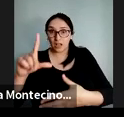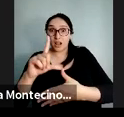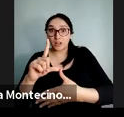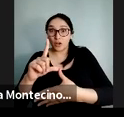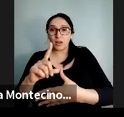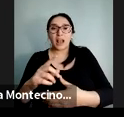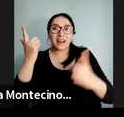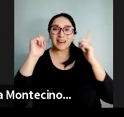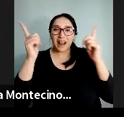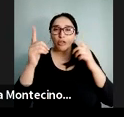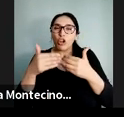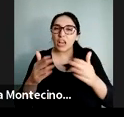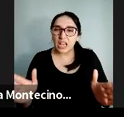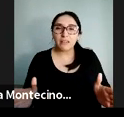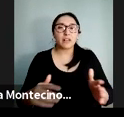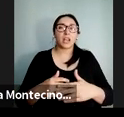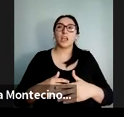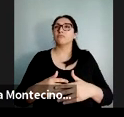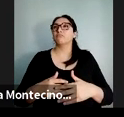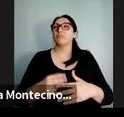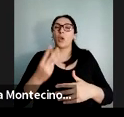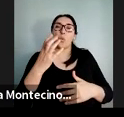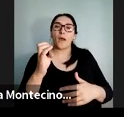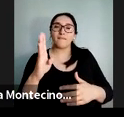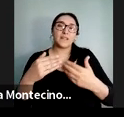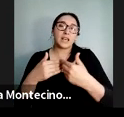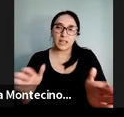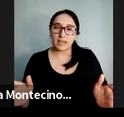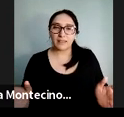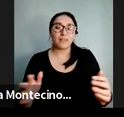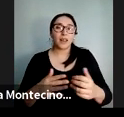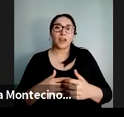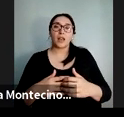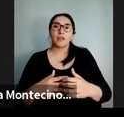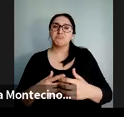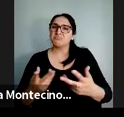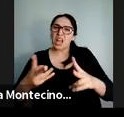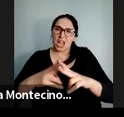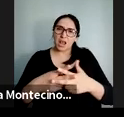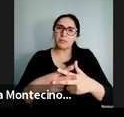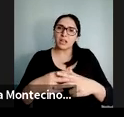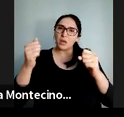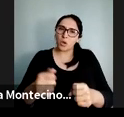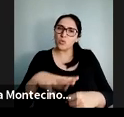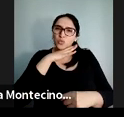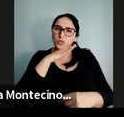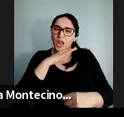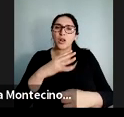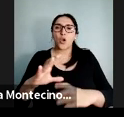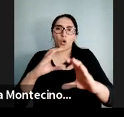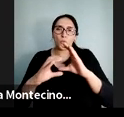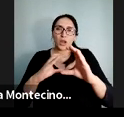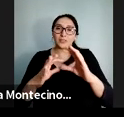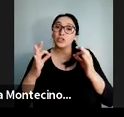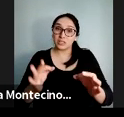radios libres, hay distintos tipos de herramientas que se pueden usar para la comunicación de manera segura